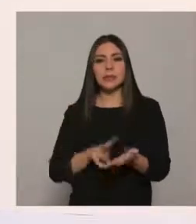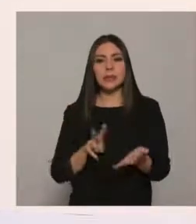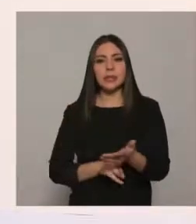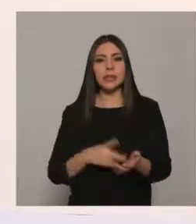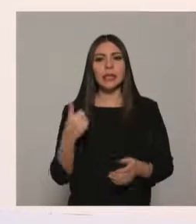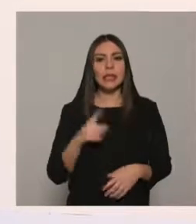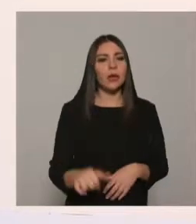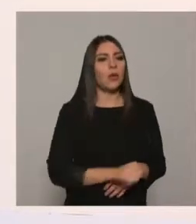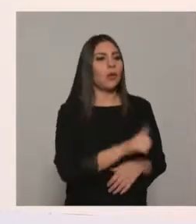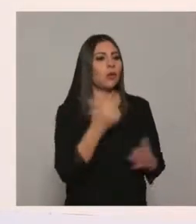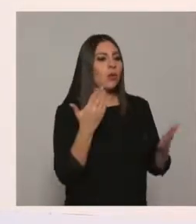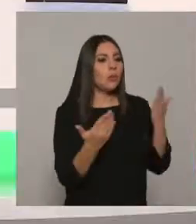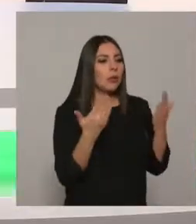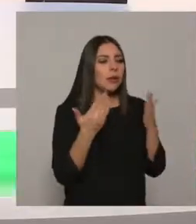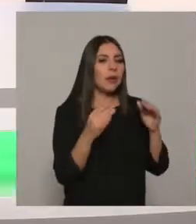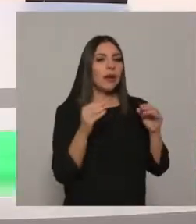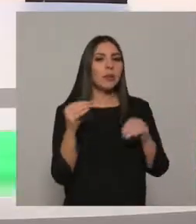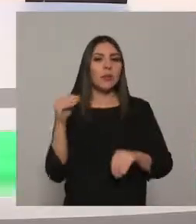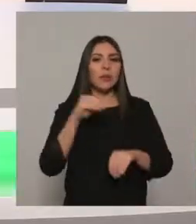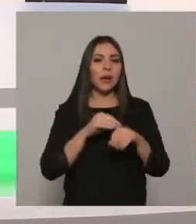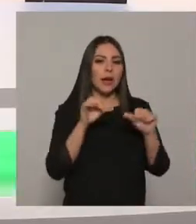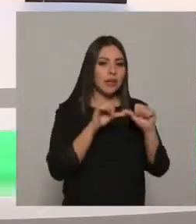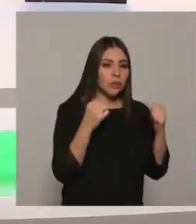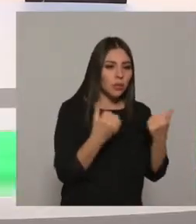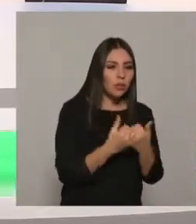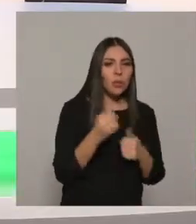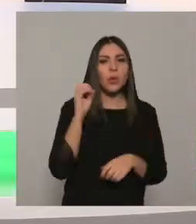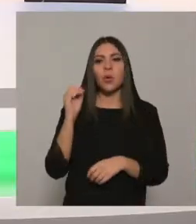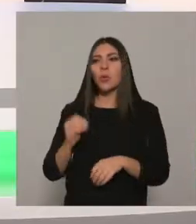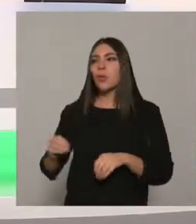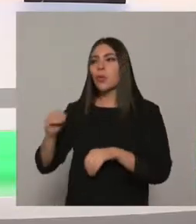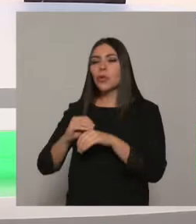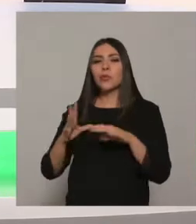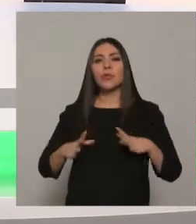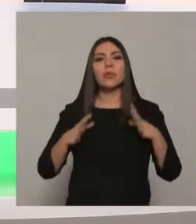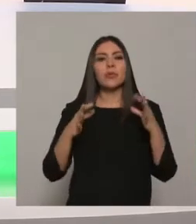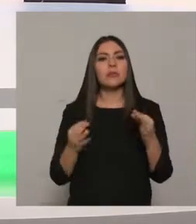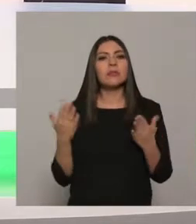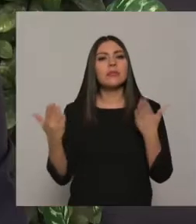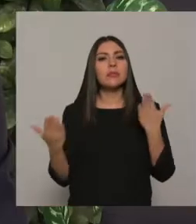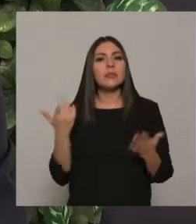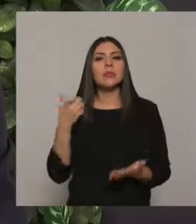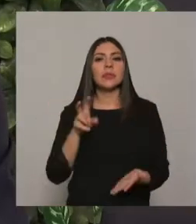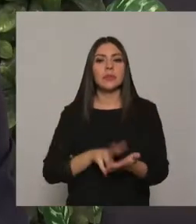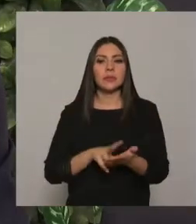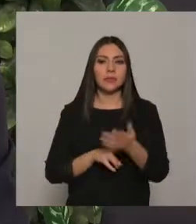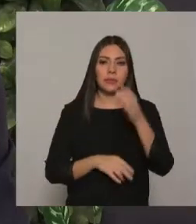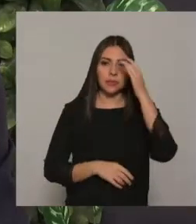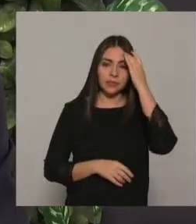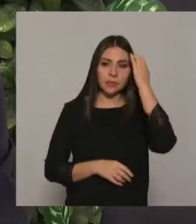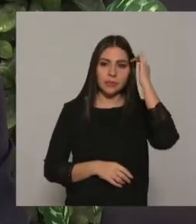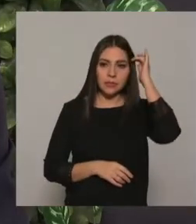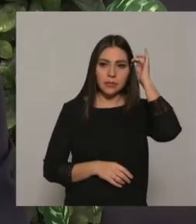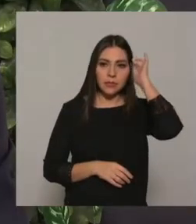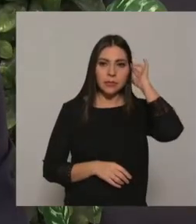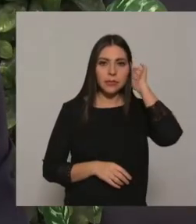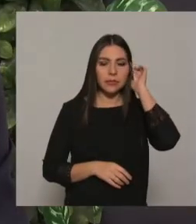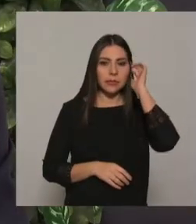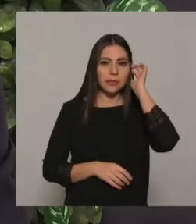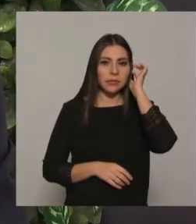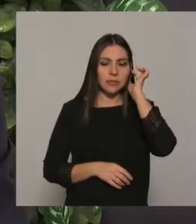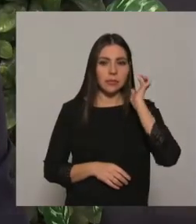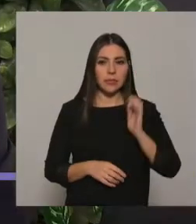sociedad mercantil o en comparación con la creación de una fundación. Como dice el notario, el gobierno de la ciudad da